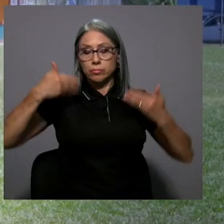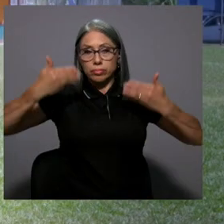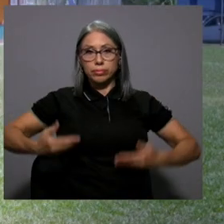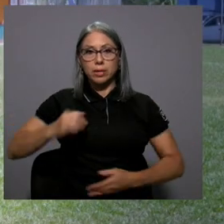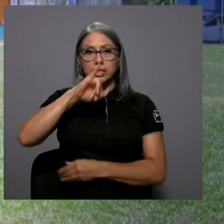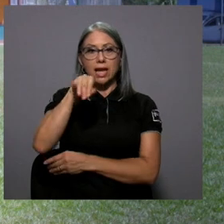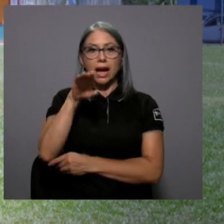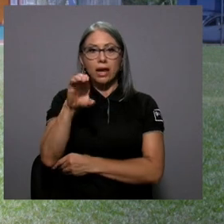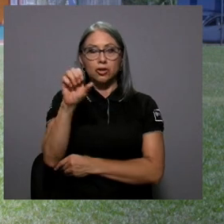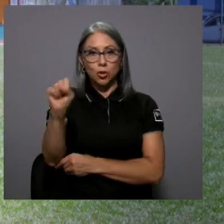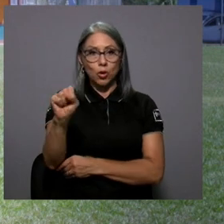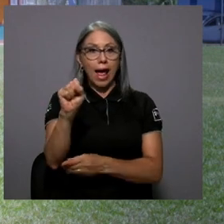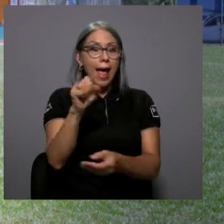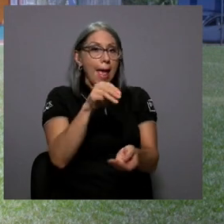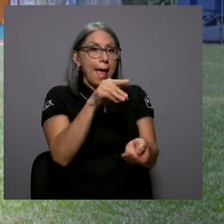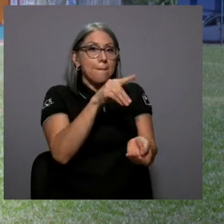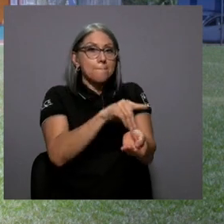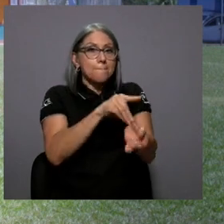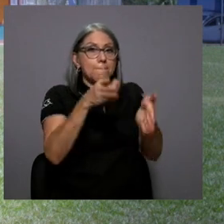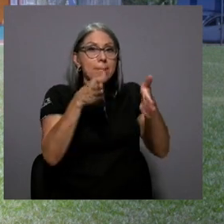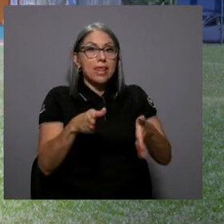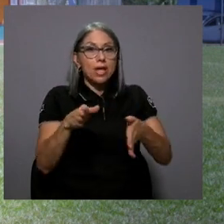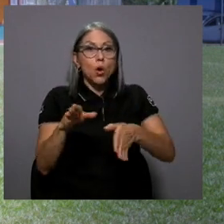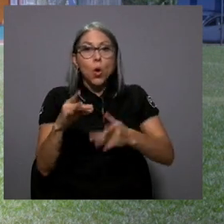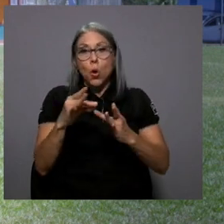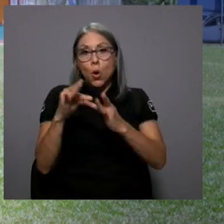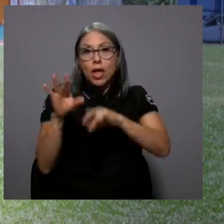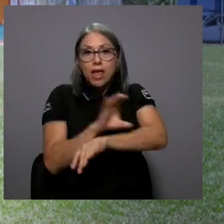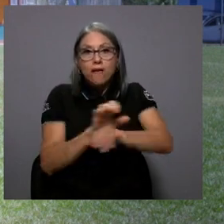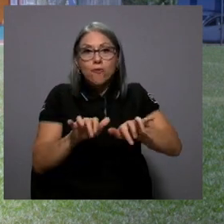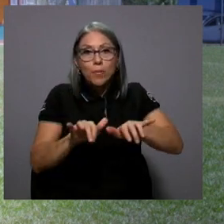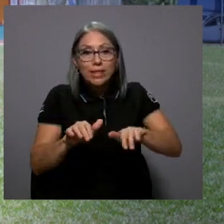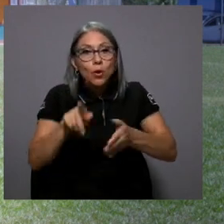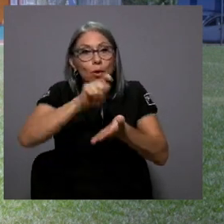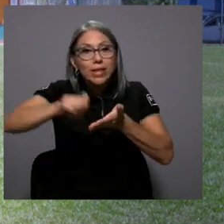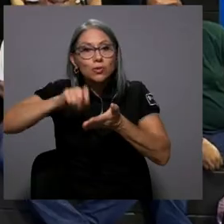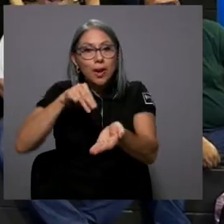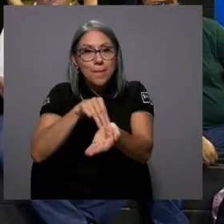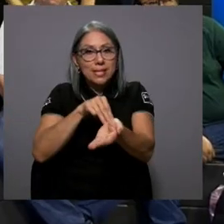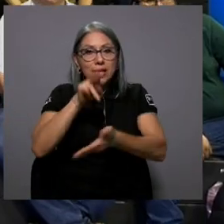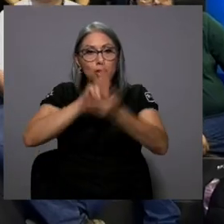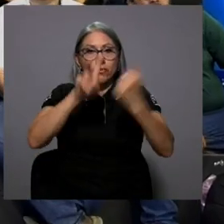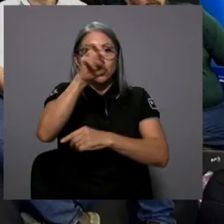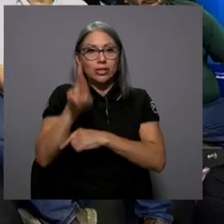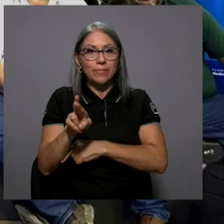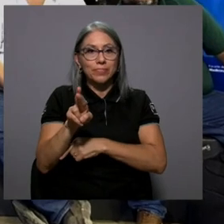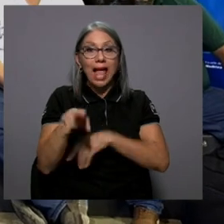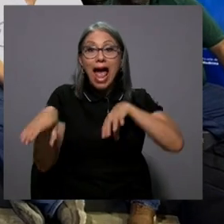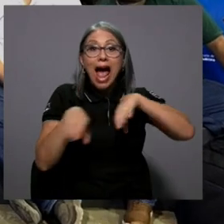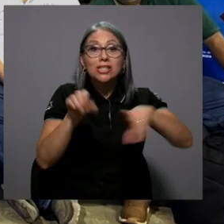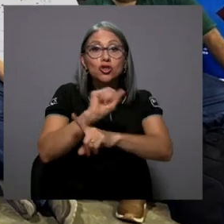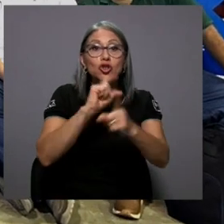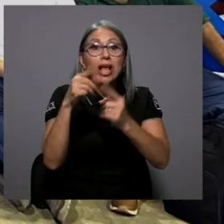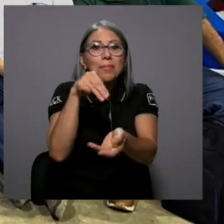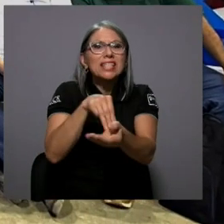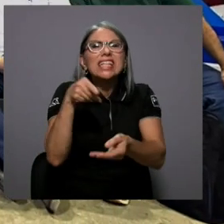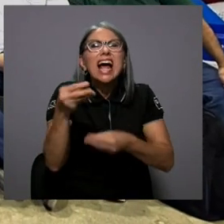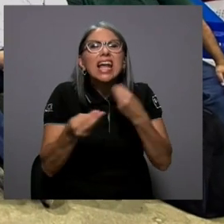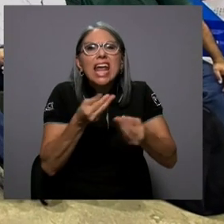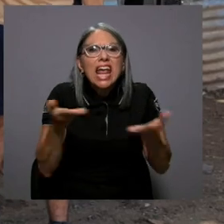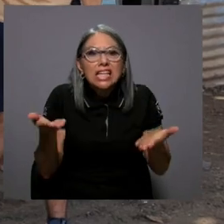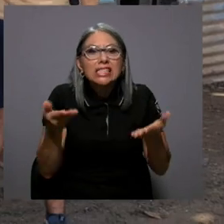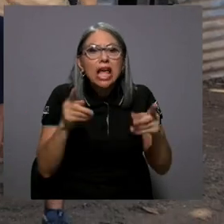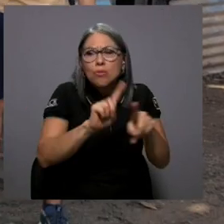Soy Giancarlo Segura, médico informático de la Escuela de Medicina de la Universidad de Costa Rica. Acción Social Medicina es un conglomerado de